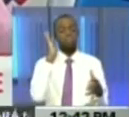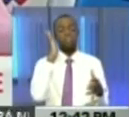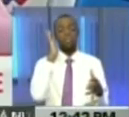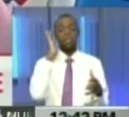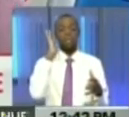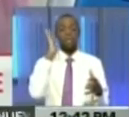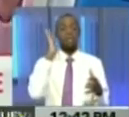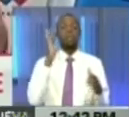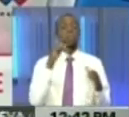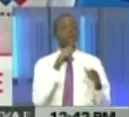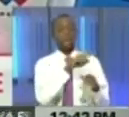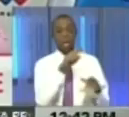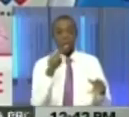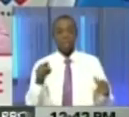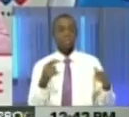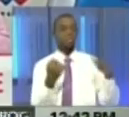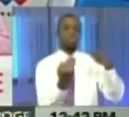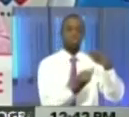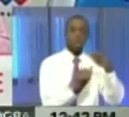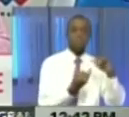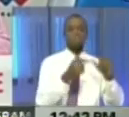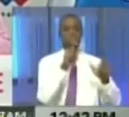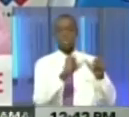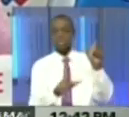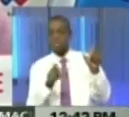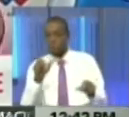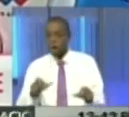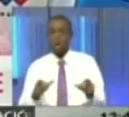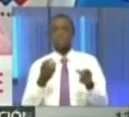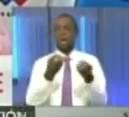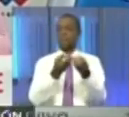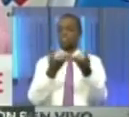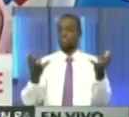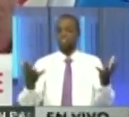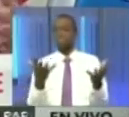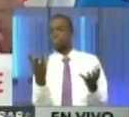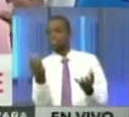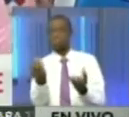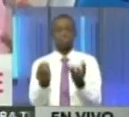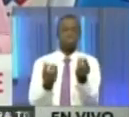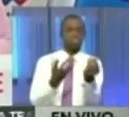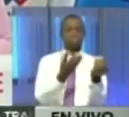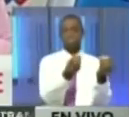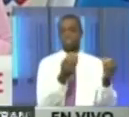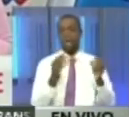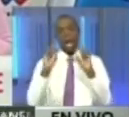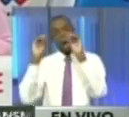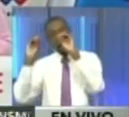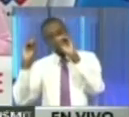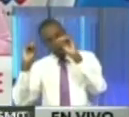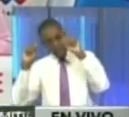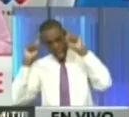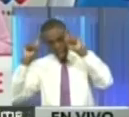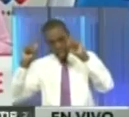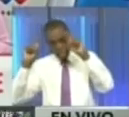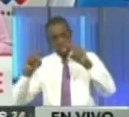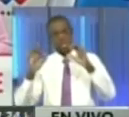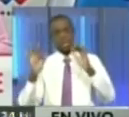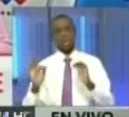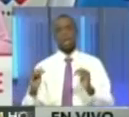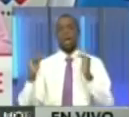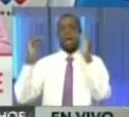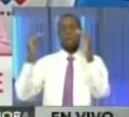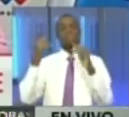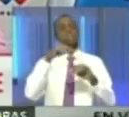organismos, entes, personalidades y agrupaciones académicas y populares que de alguna manera durante